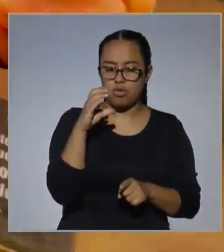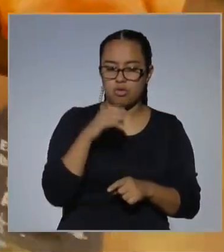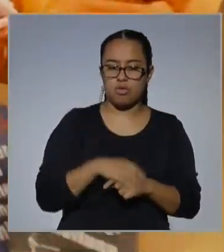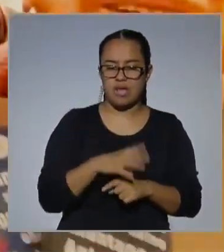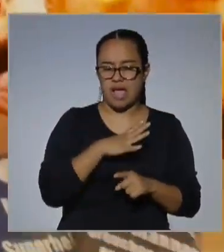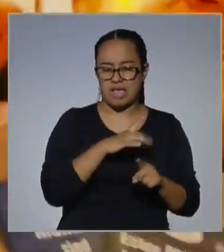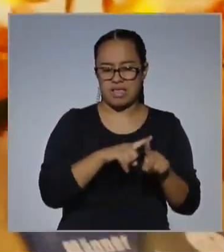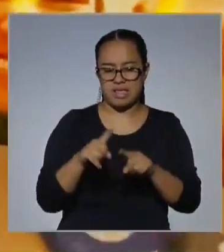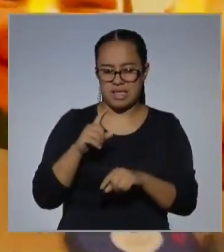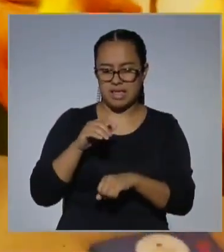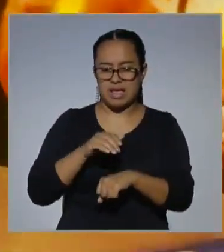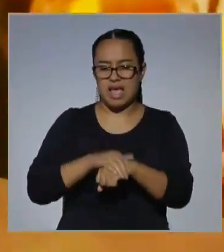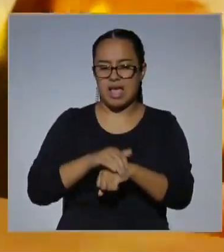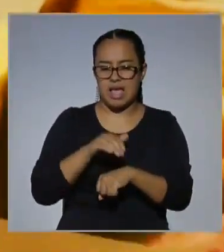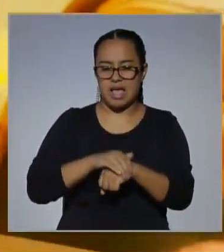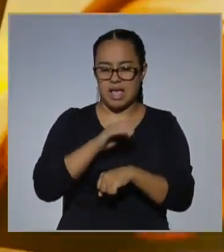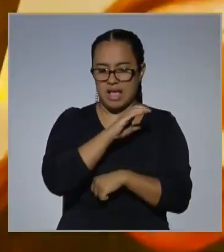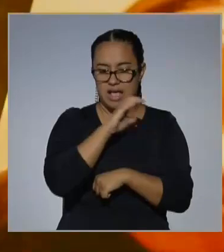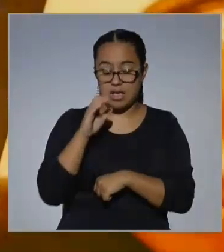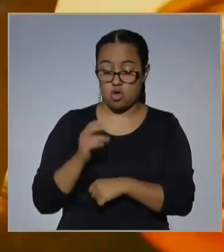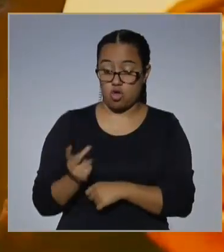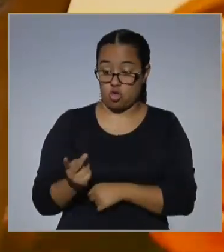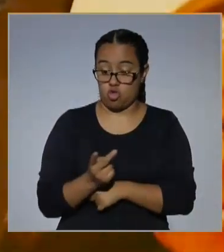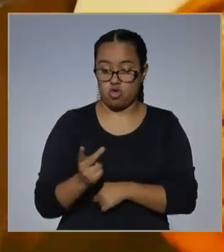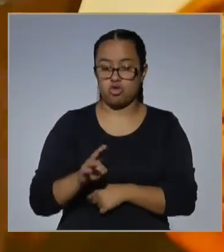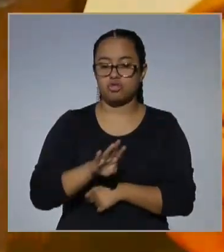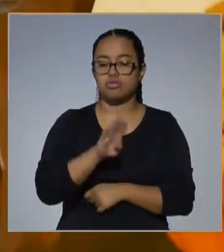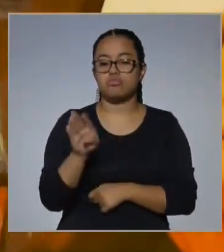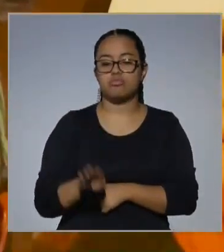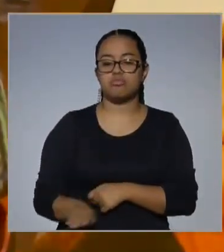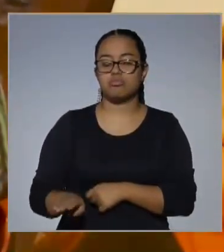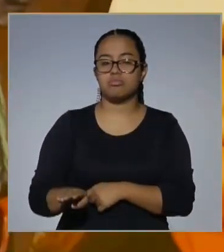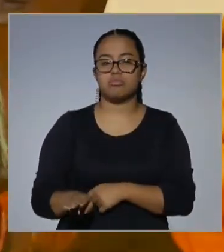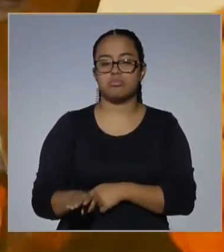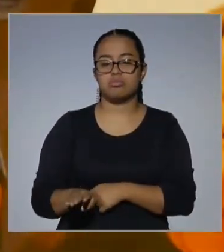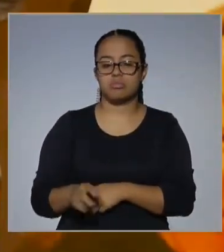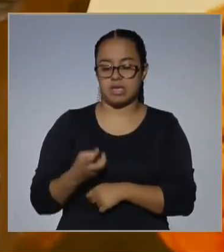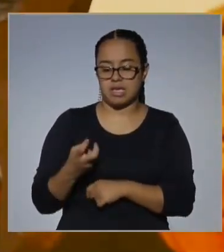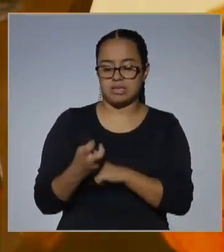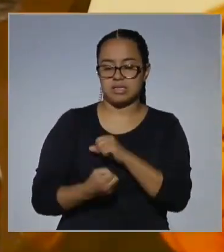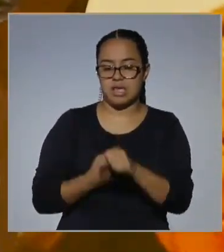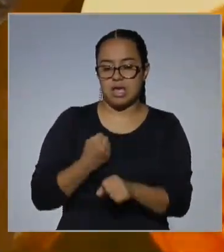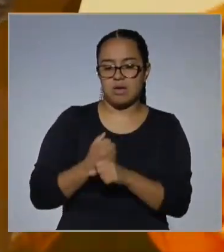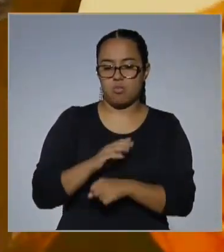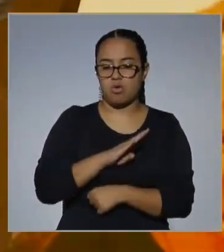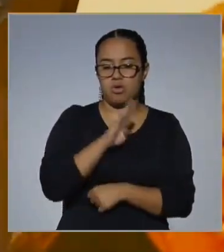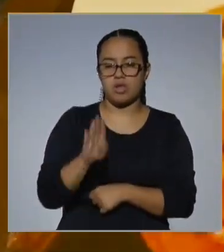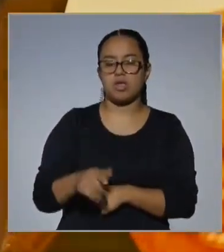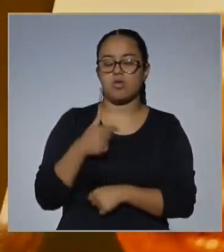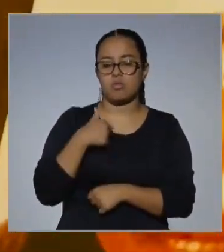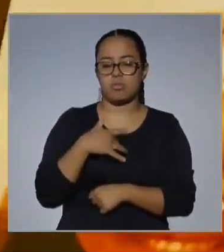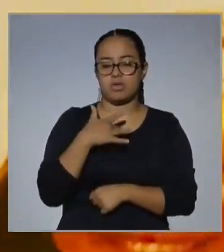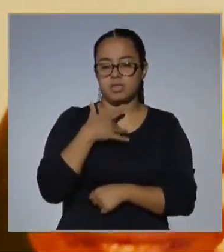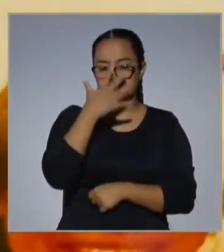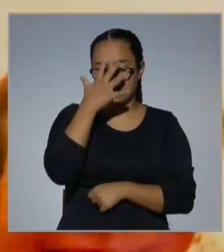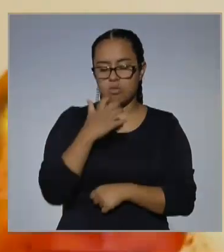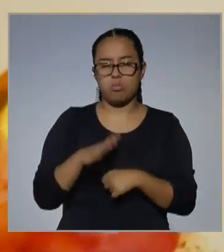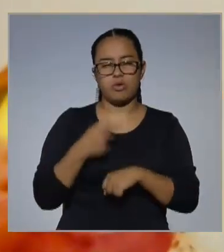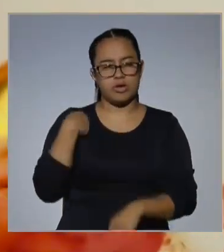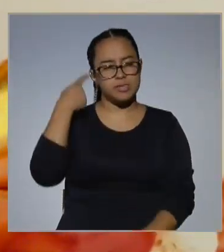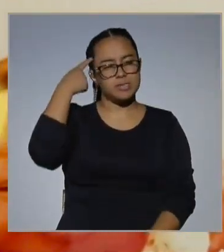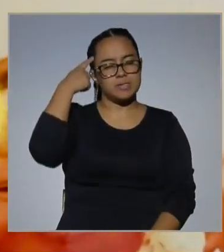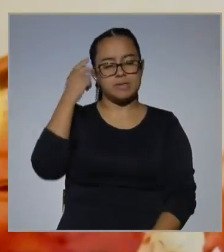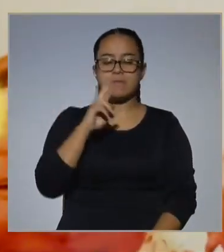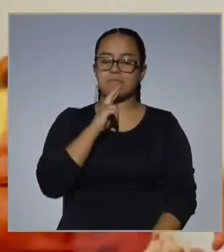varias fotos de mi amigo. Ambos se fallecieron este año y me puse muy triste, por eso pensé en